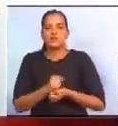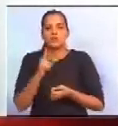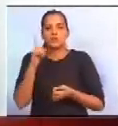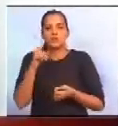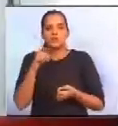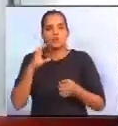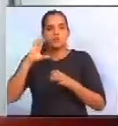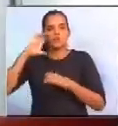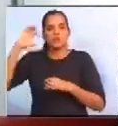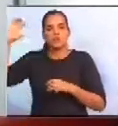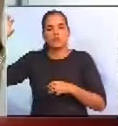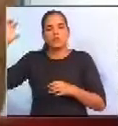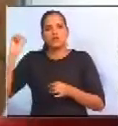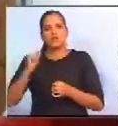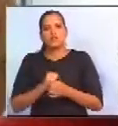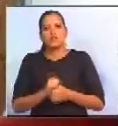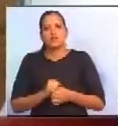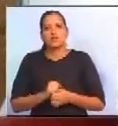una canción.